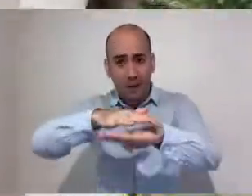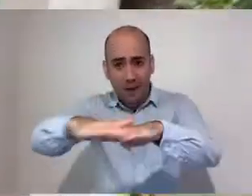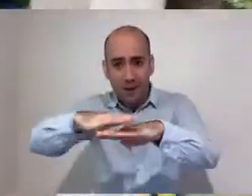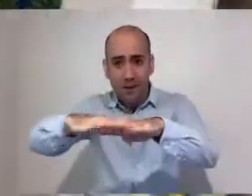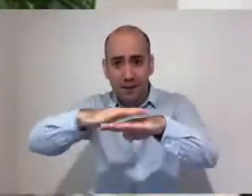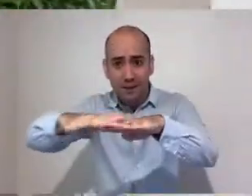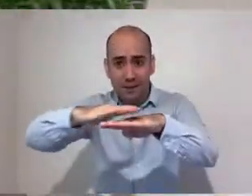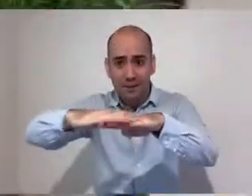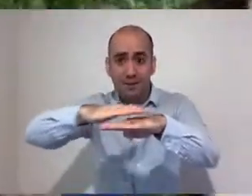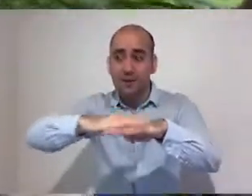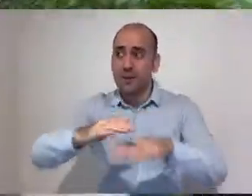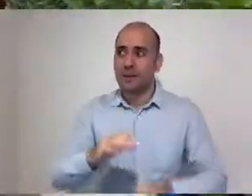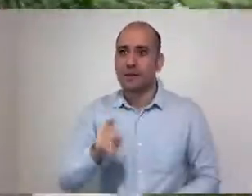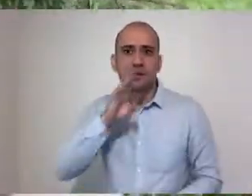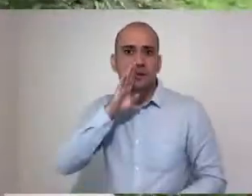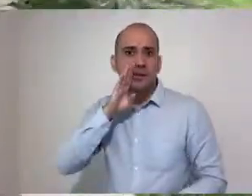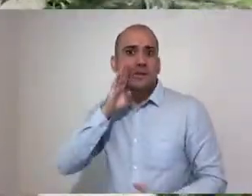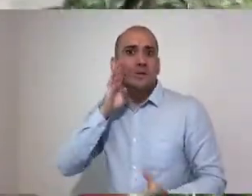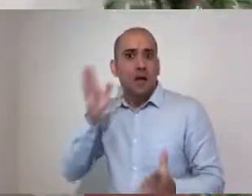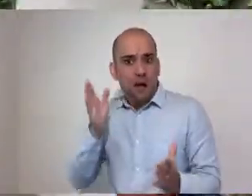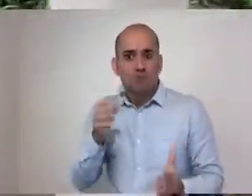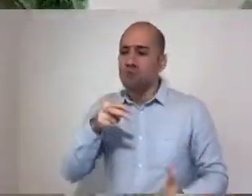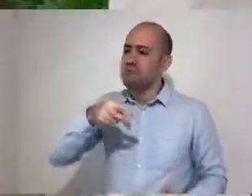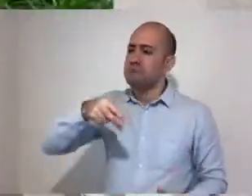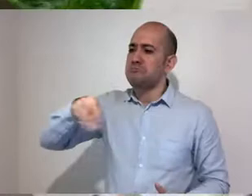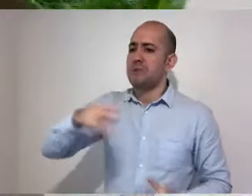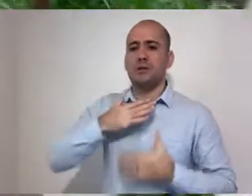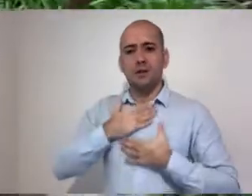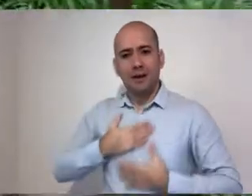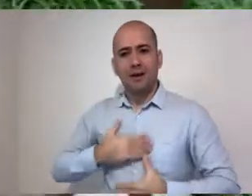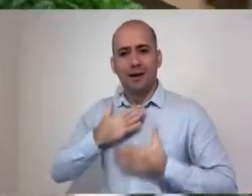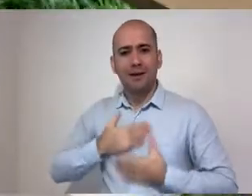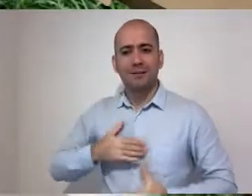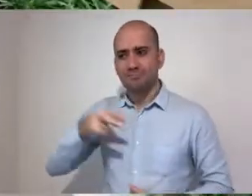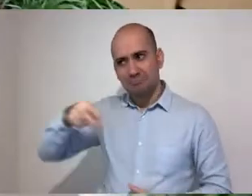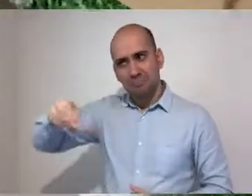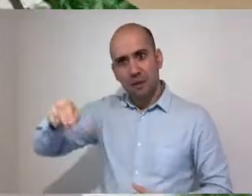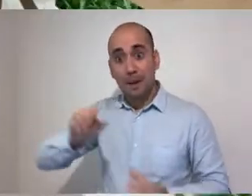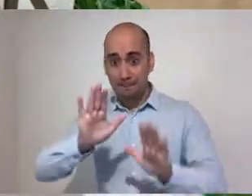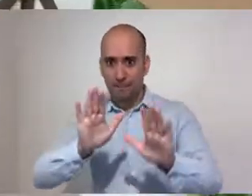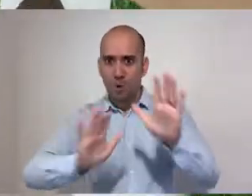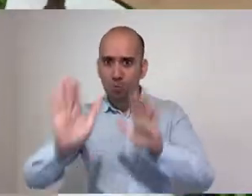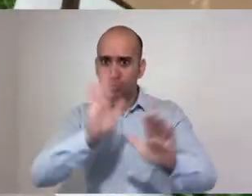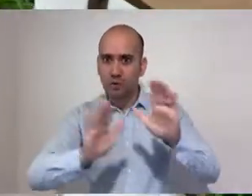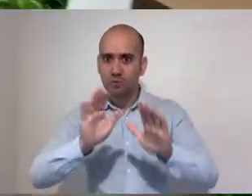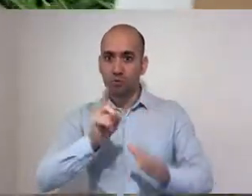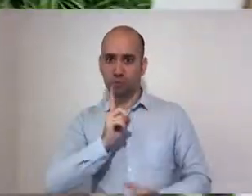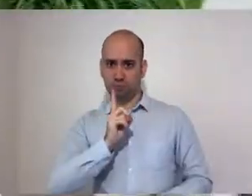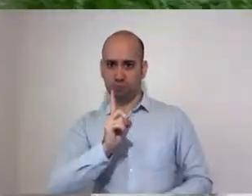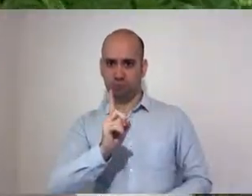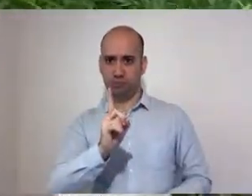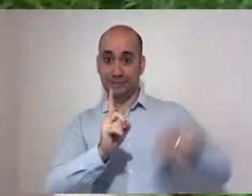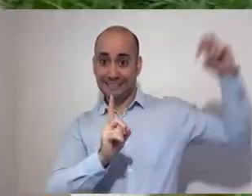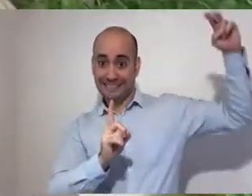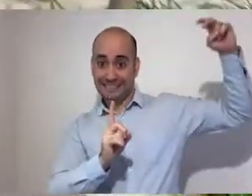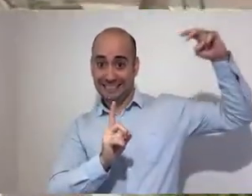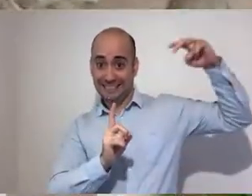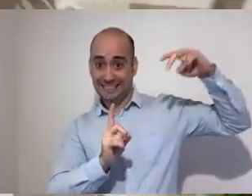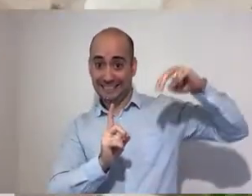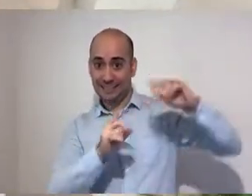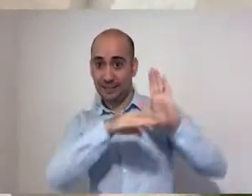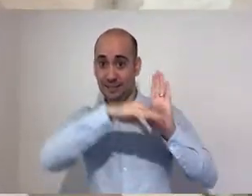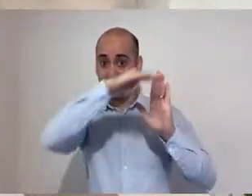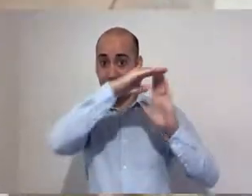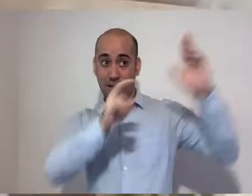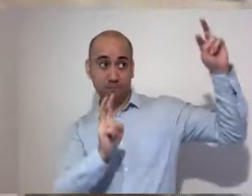todo limpio y obviamente desinfectado. Va a tener que tener cuidado con la escalera porque